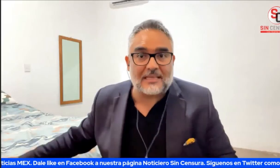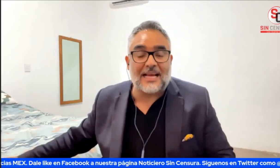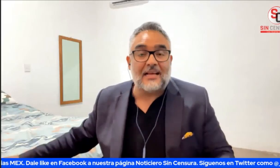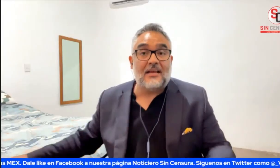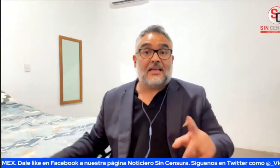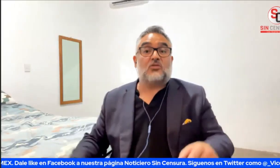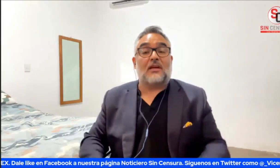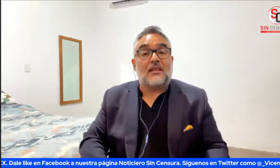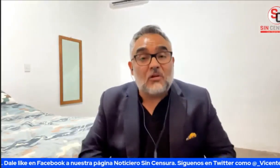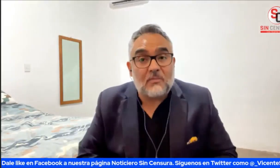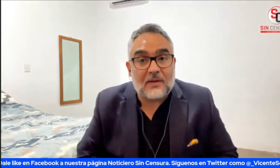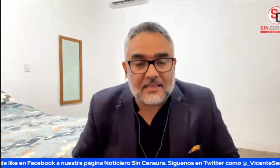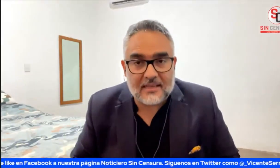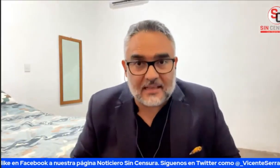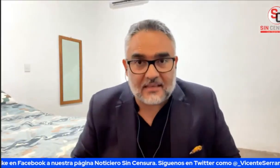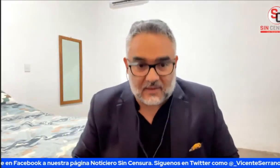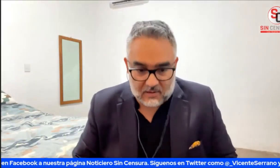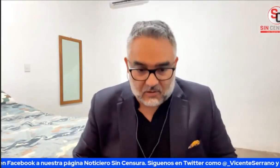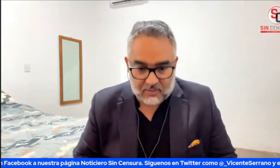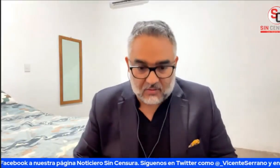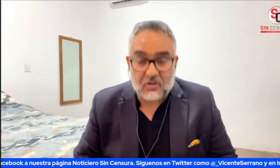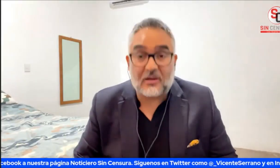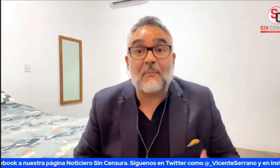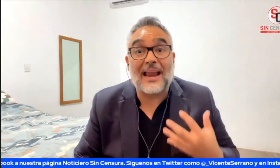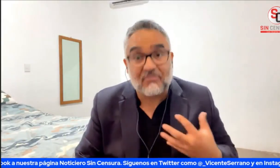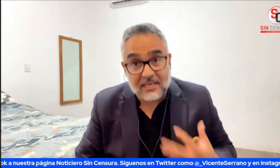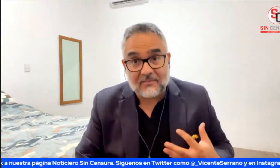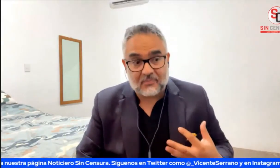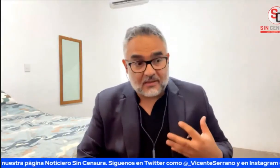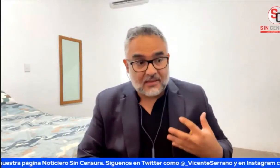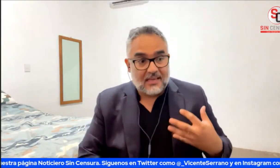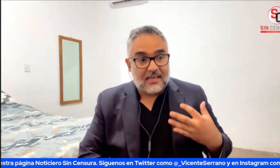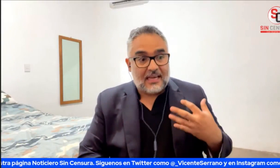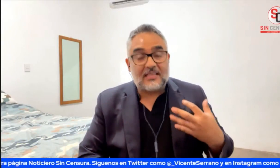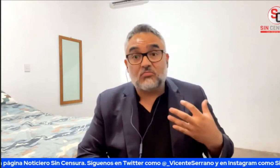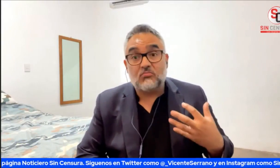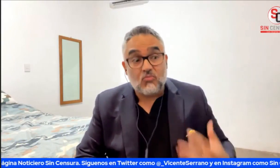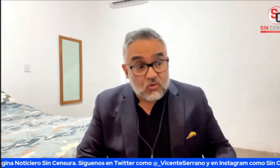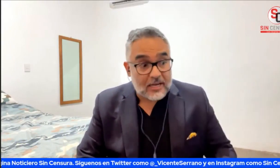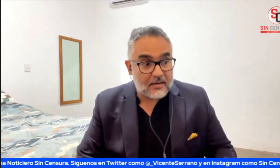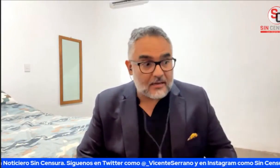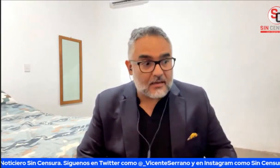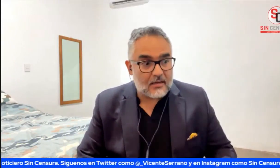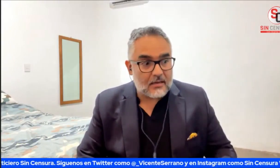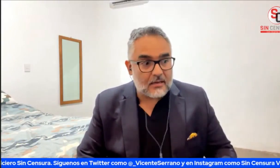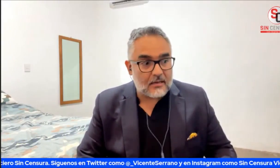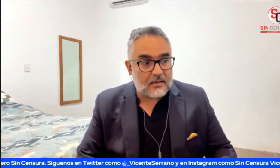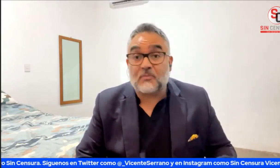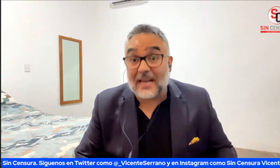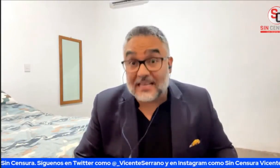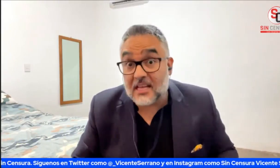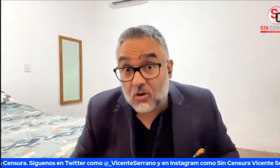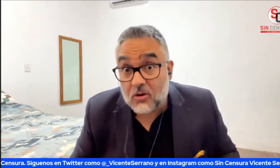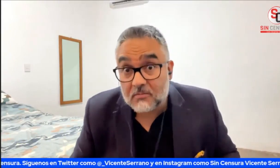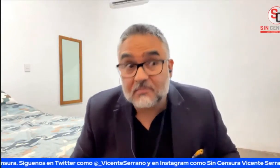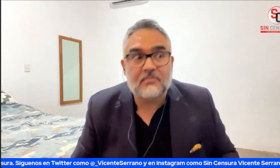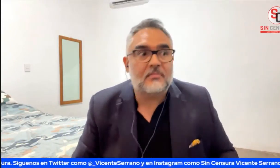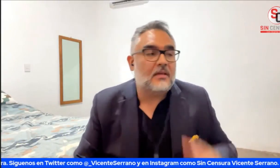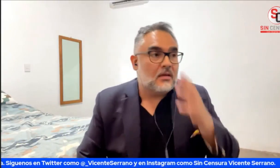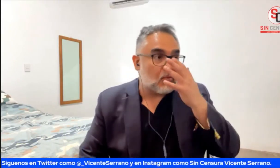sobre la mesa esto que dijo el presidente Andrés Manuel López Obrador, que para mí es muy